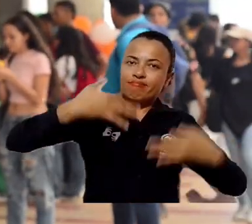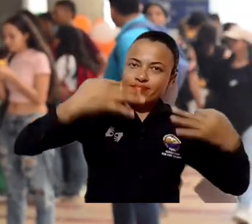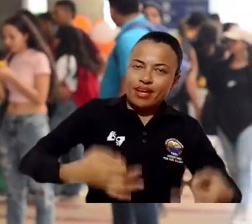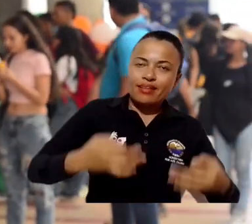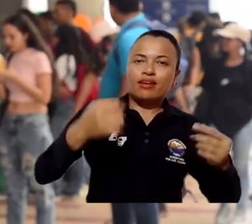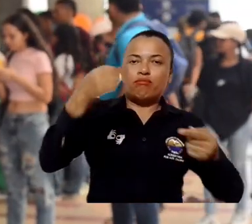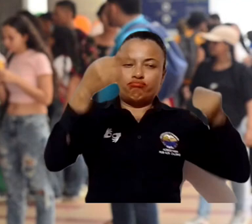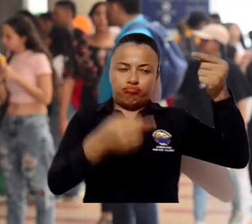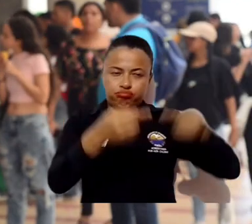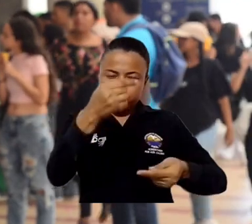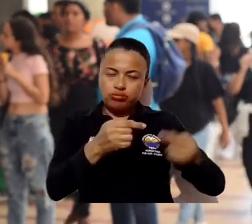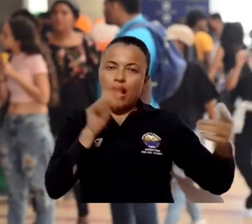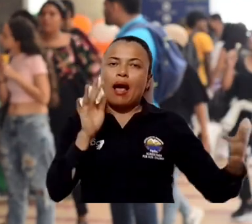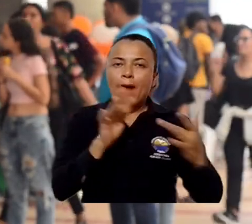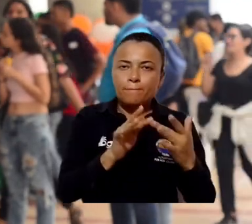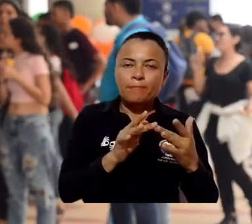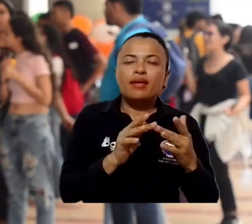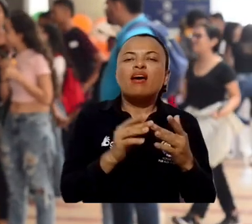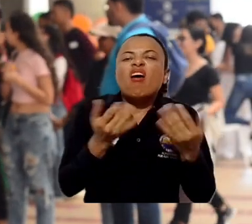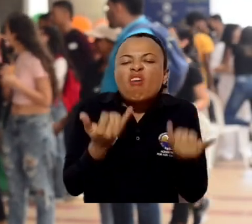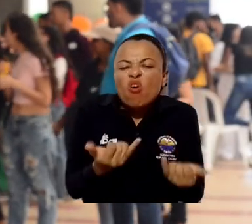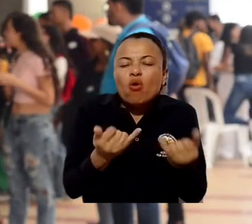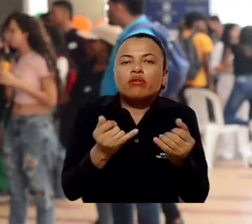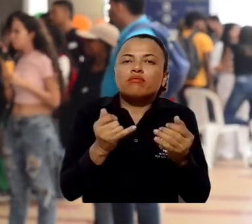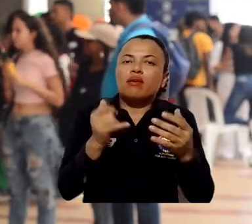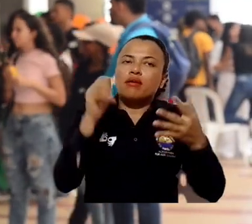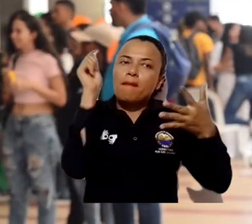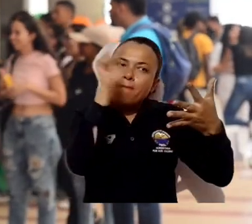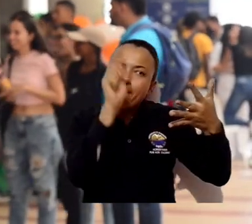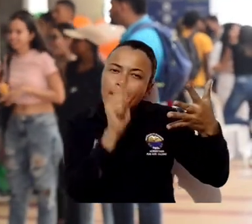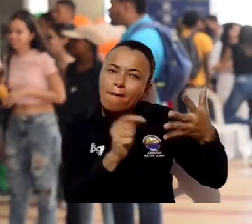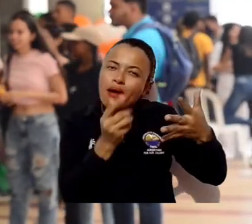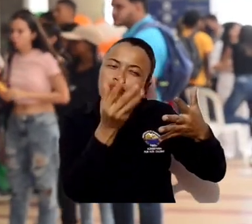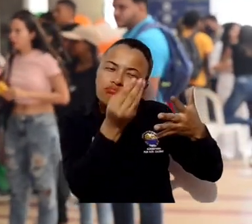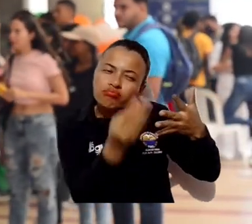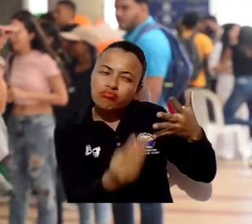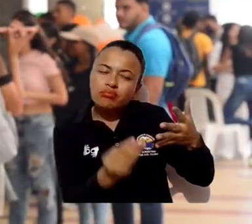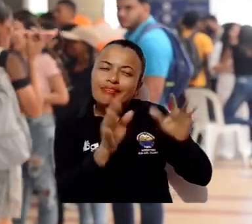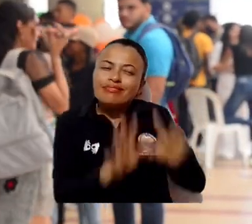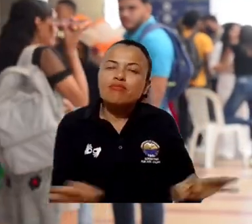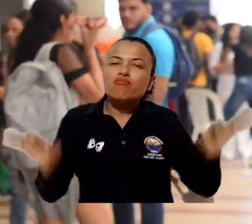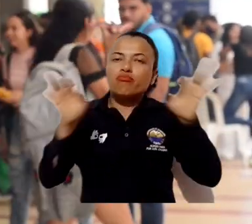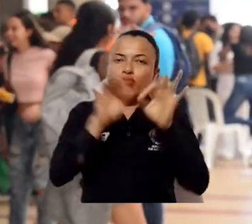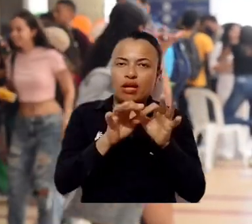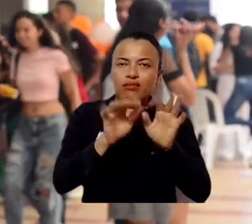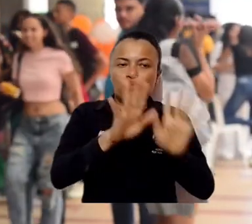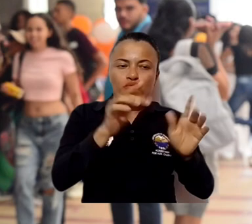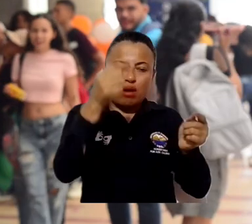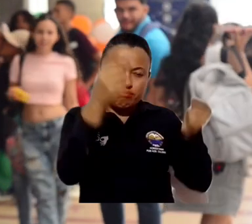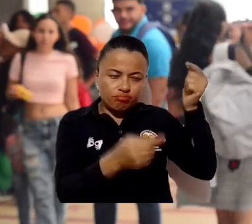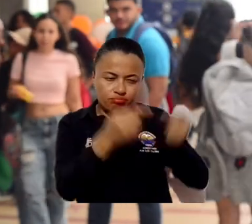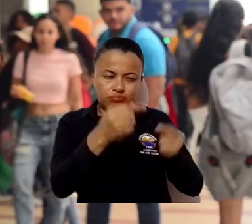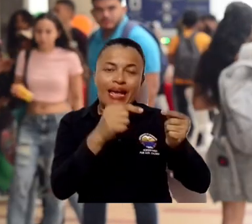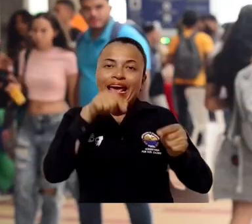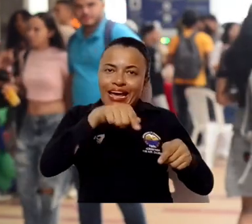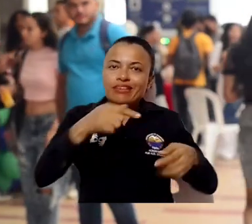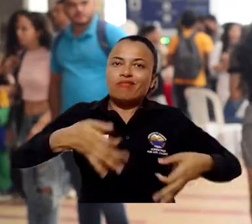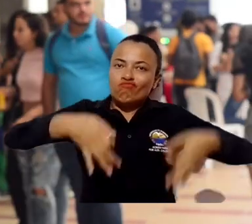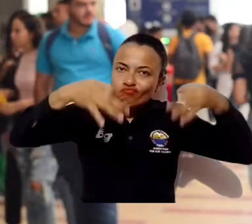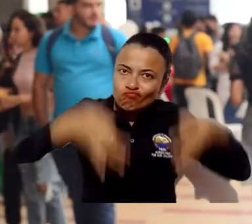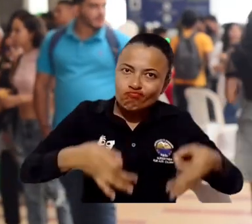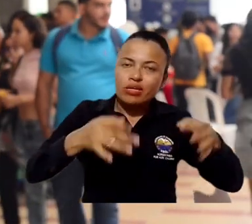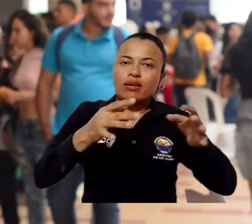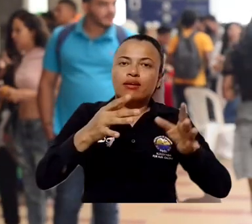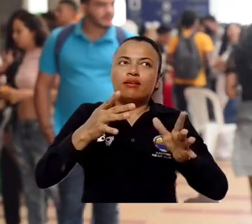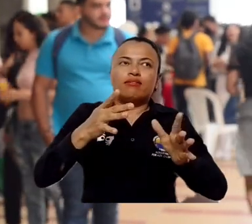sobre cuáles son aquellos aspectos que le dan una importancia o que hagan que la información